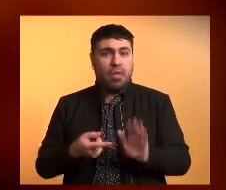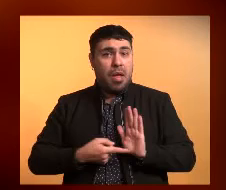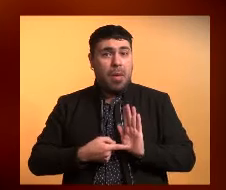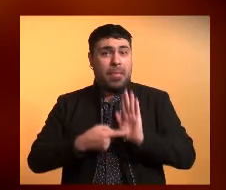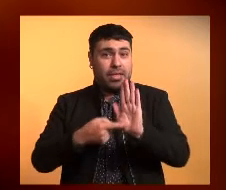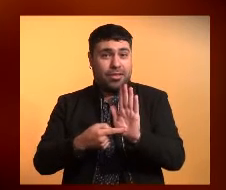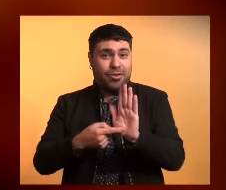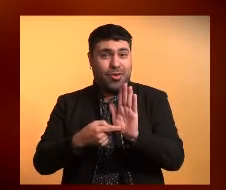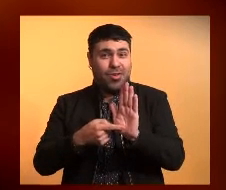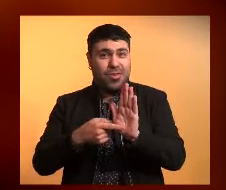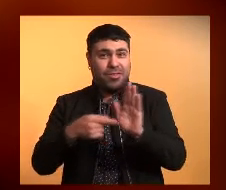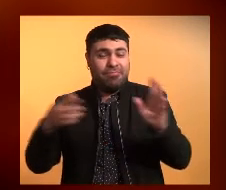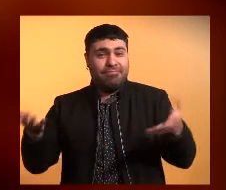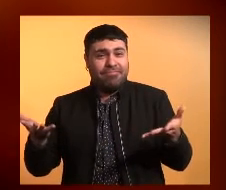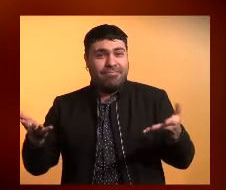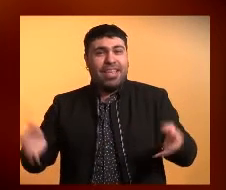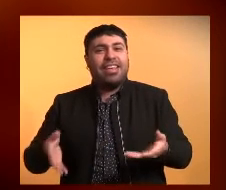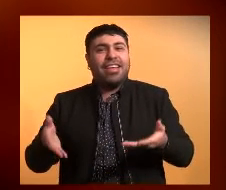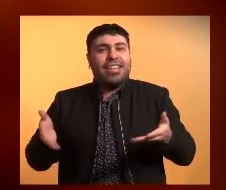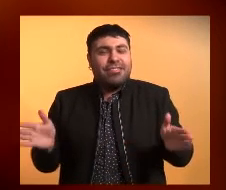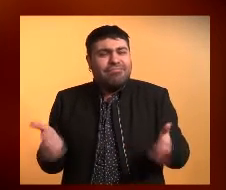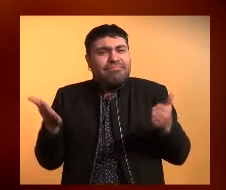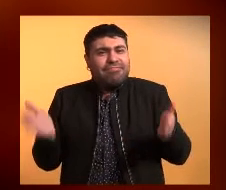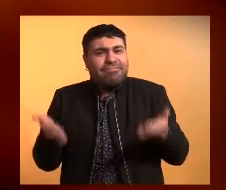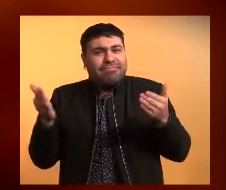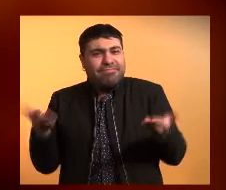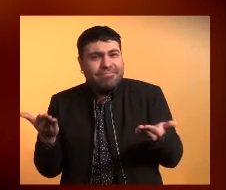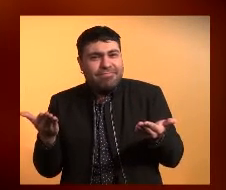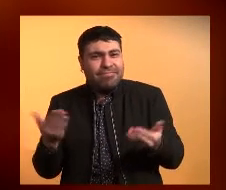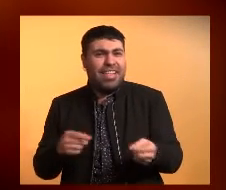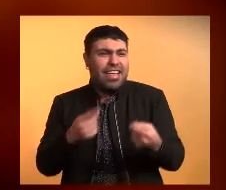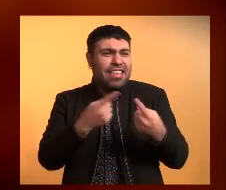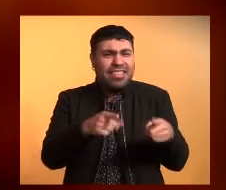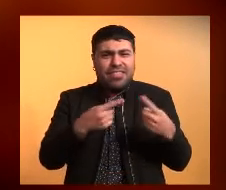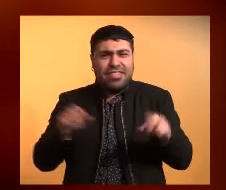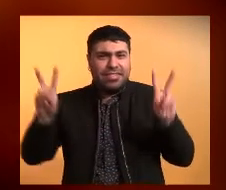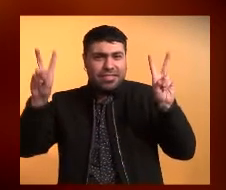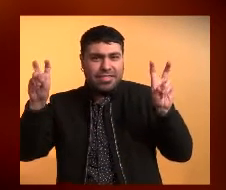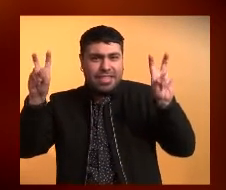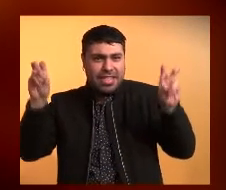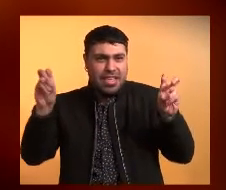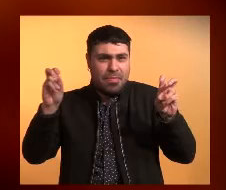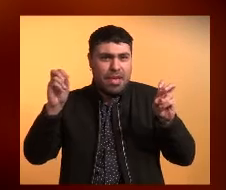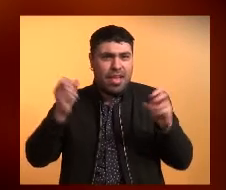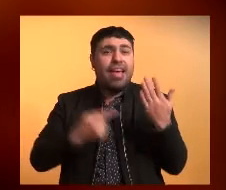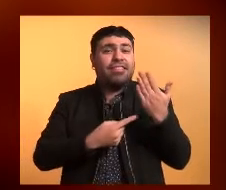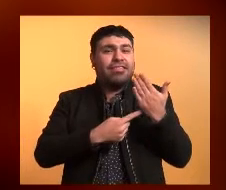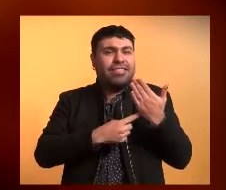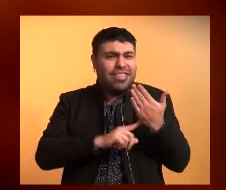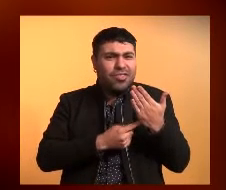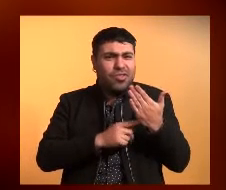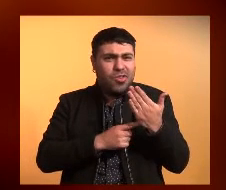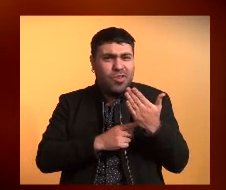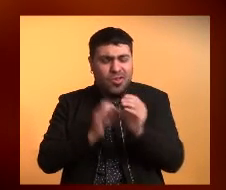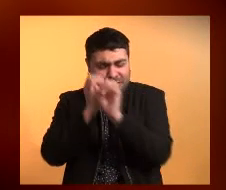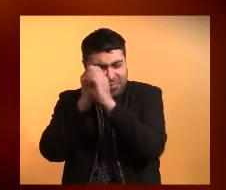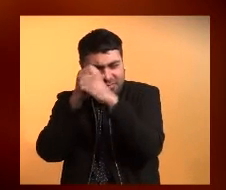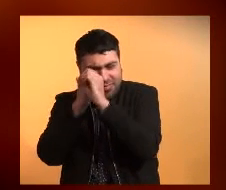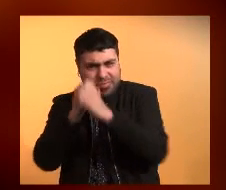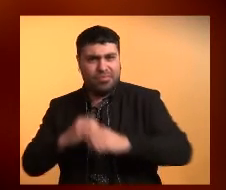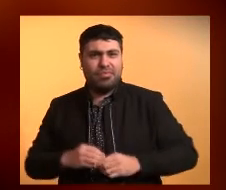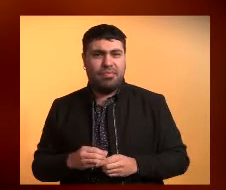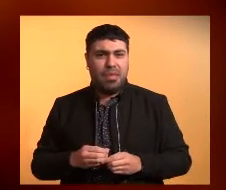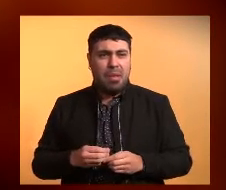manera estimule el debate sobre temas científicos y tecnológicos, para de alguna forma buscar